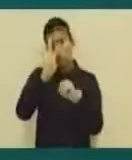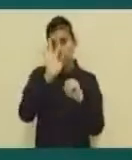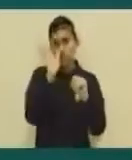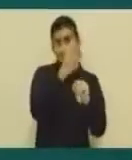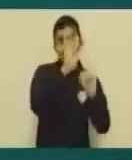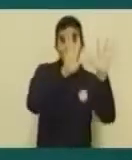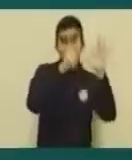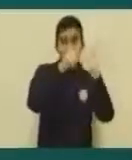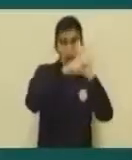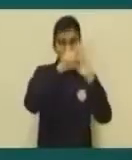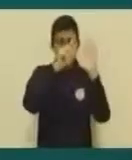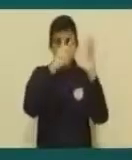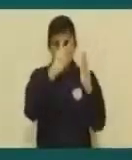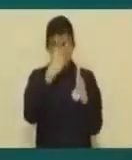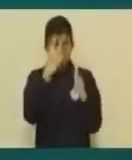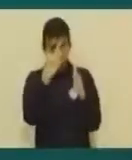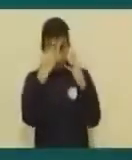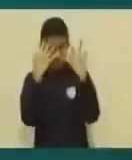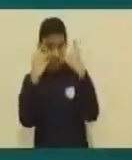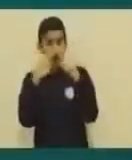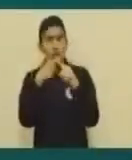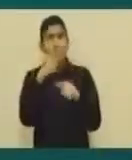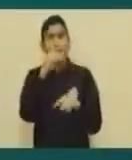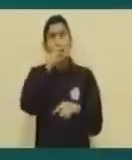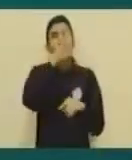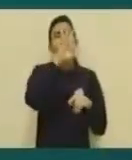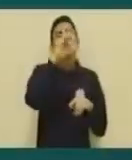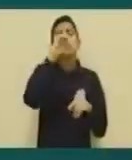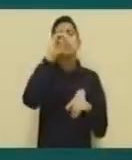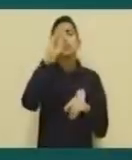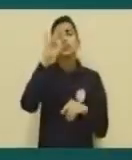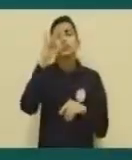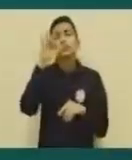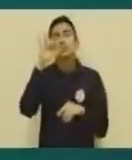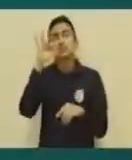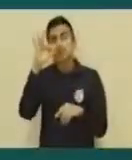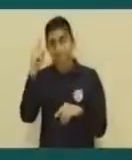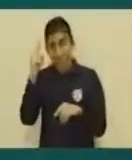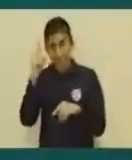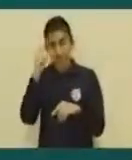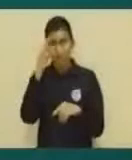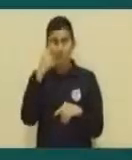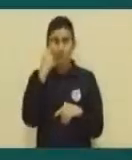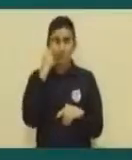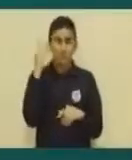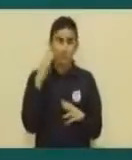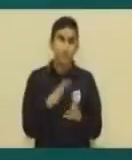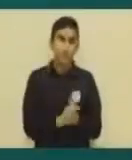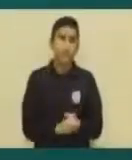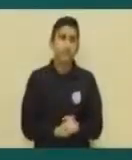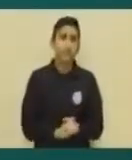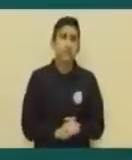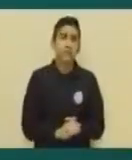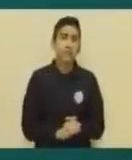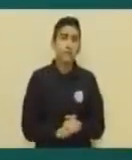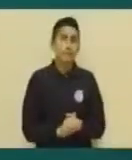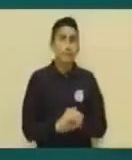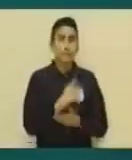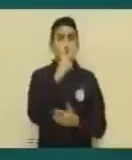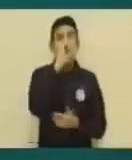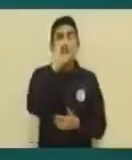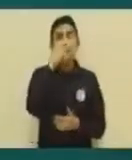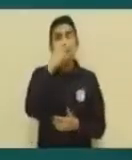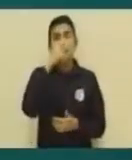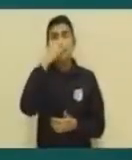36, 26. 80 menos 36, 44. 20 menos 36, 16. Igual tenemos 20 menos